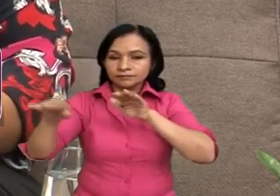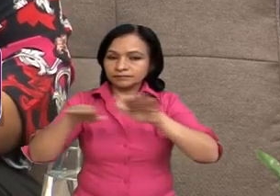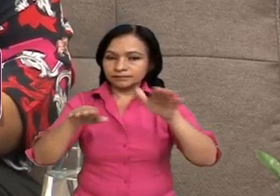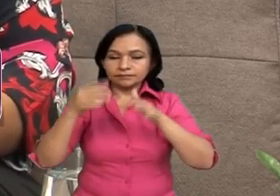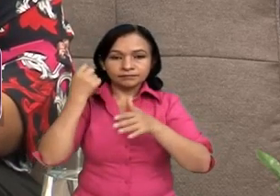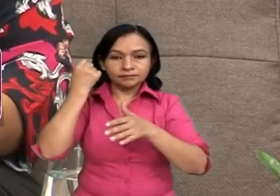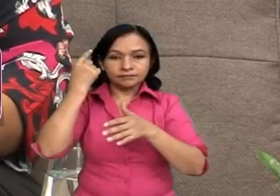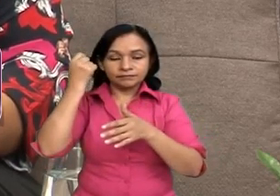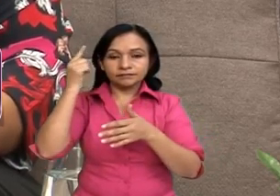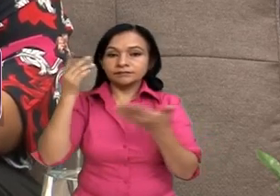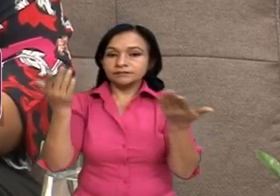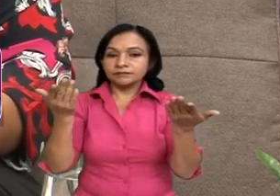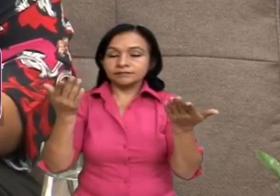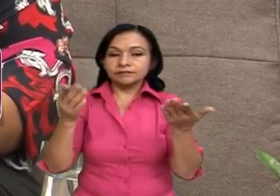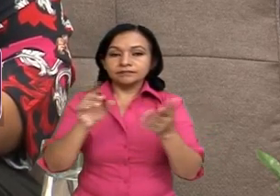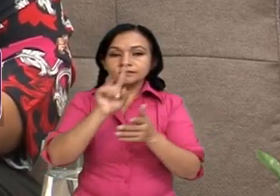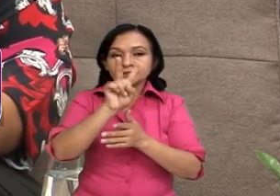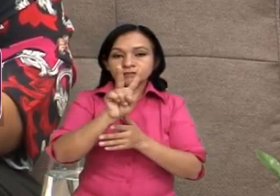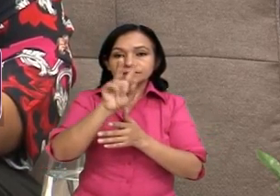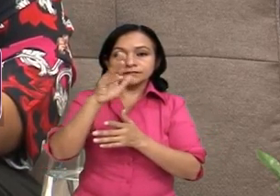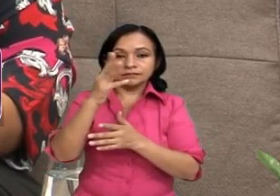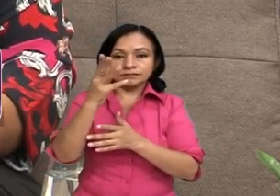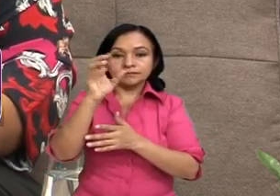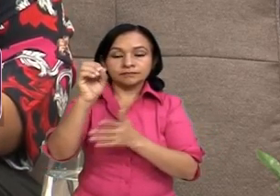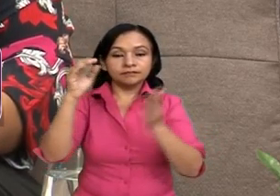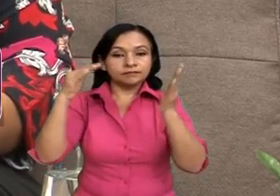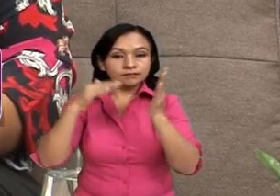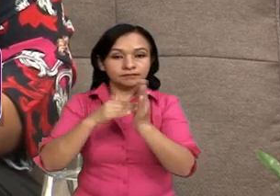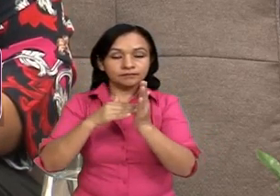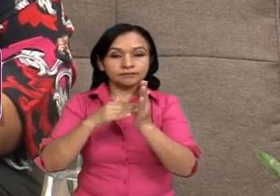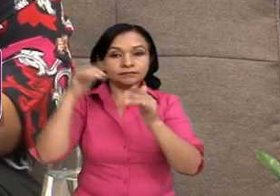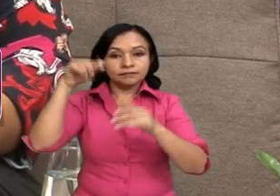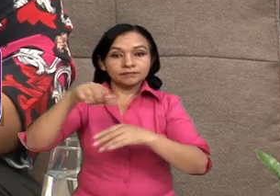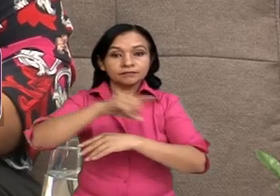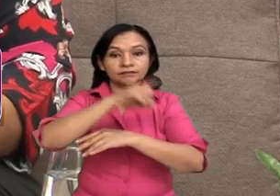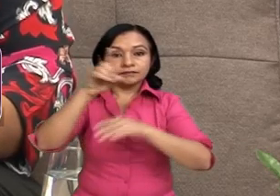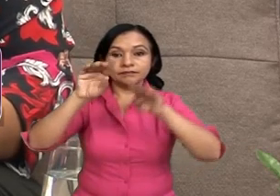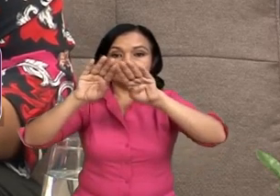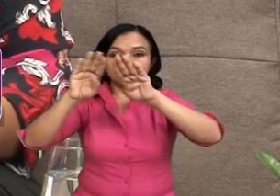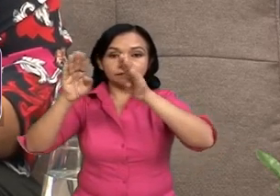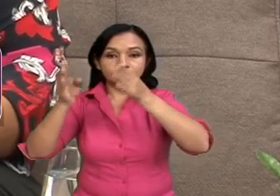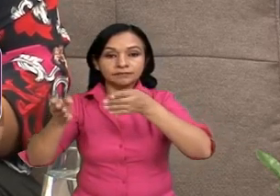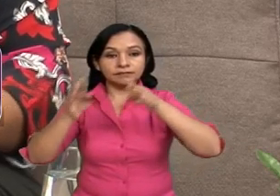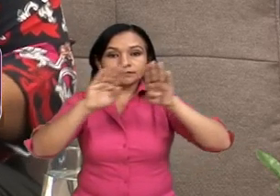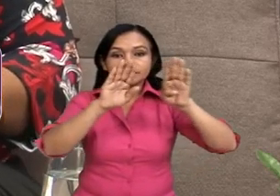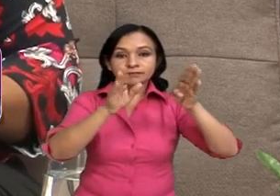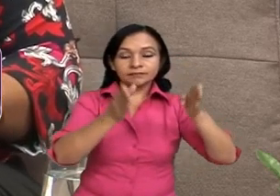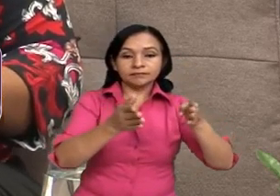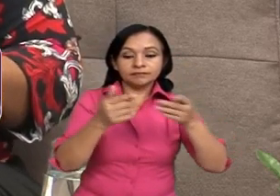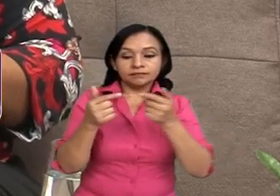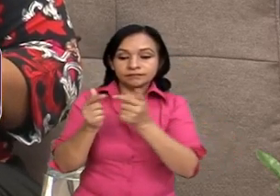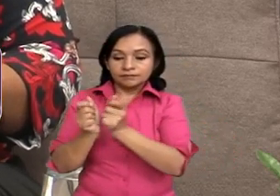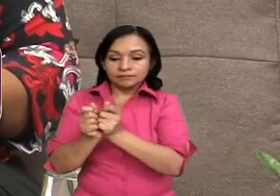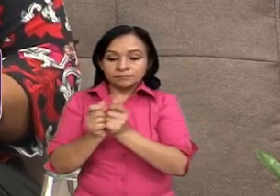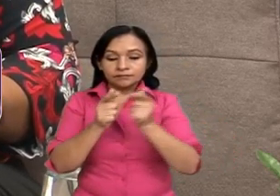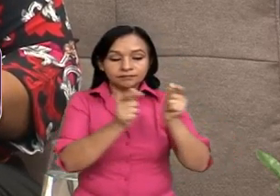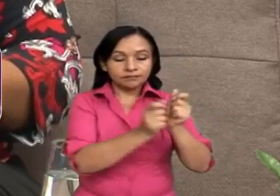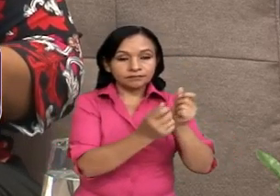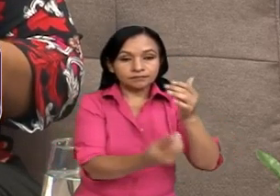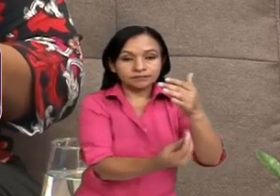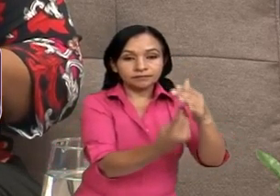el gobierno sandinista que 290.000 mujeres hoy están estableciendo pequeña